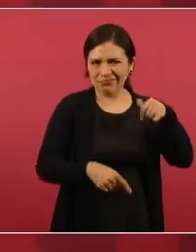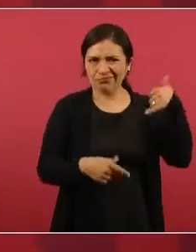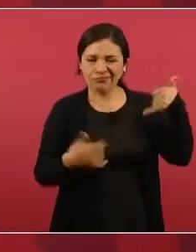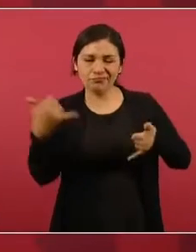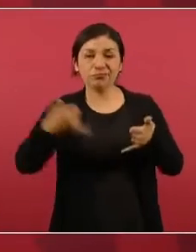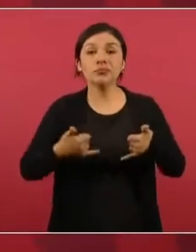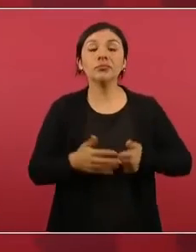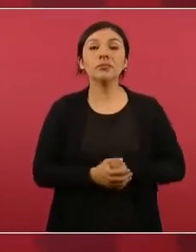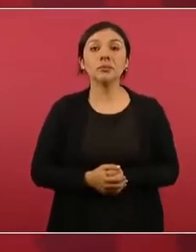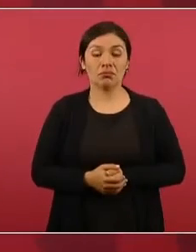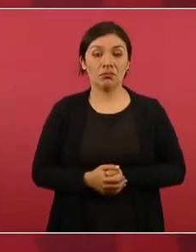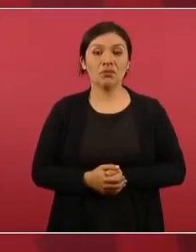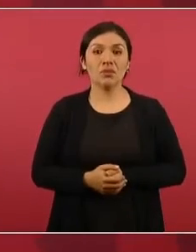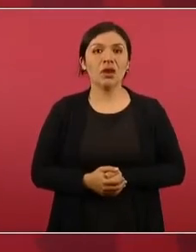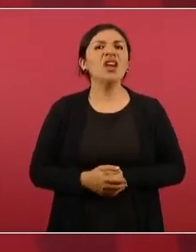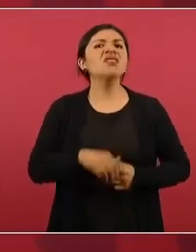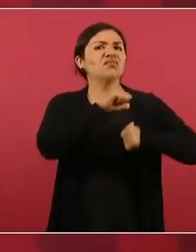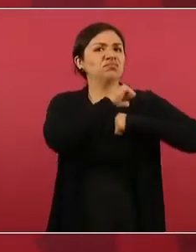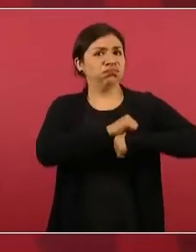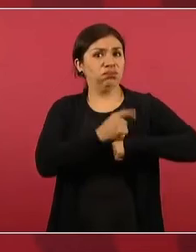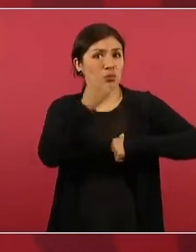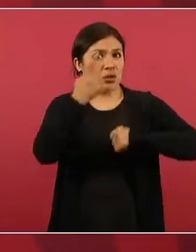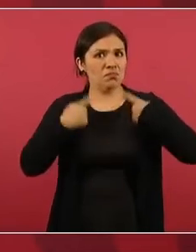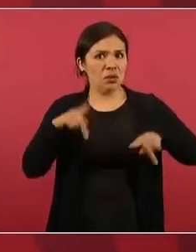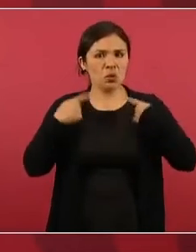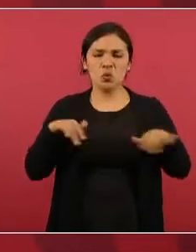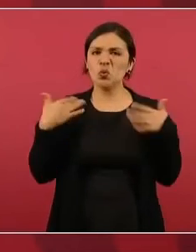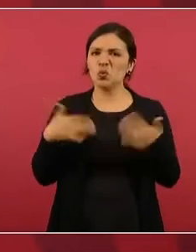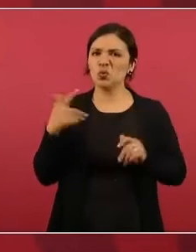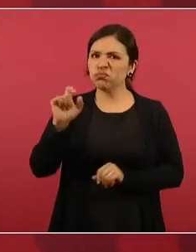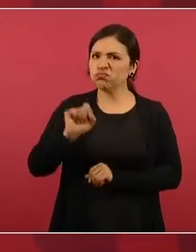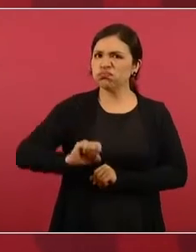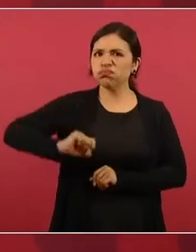un gran dirigente